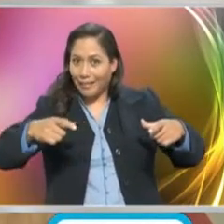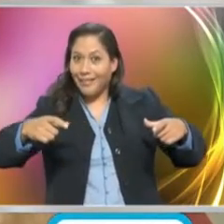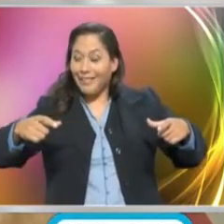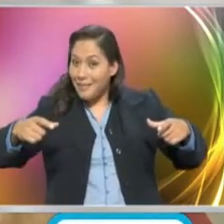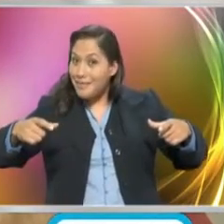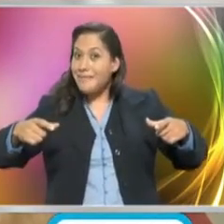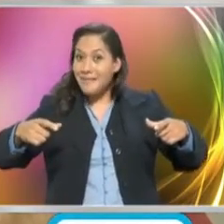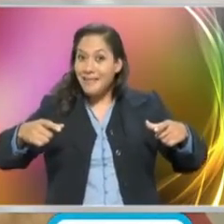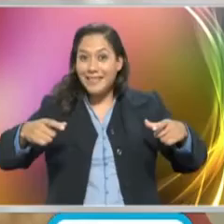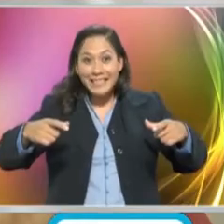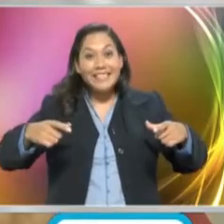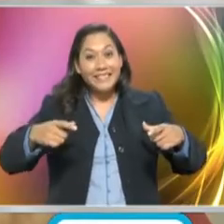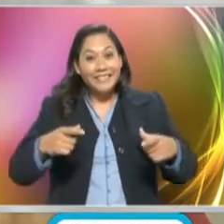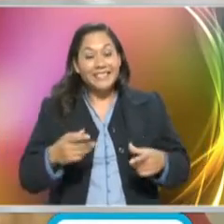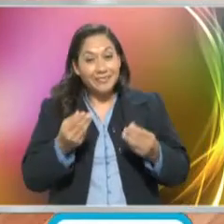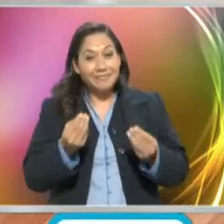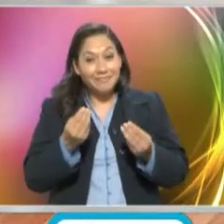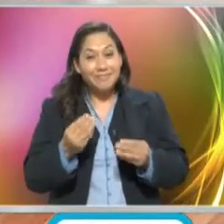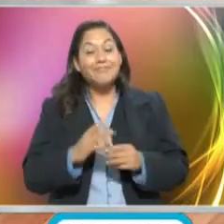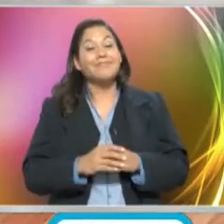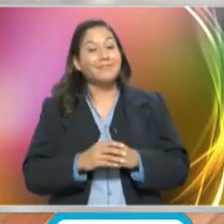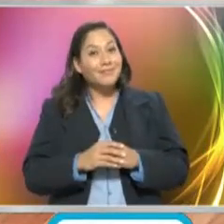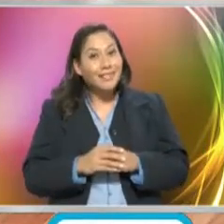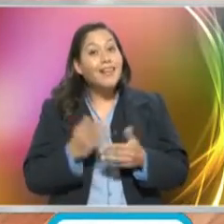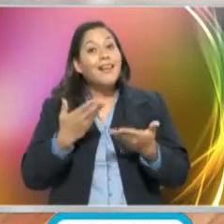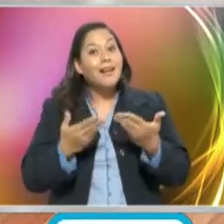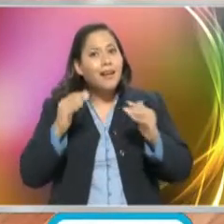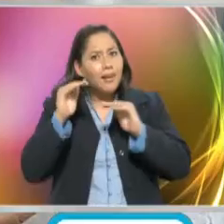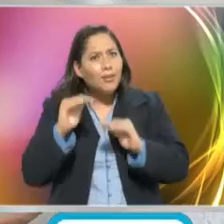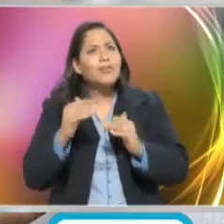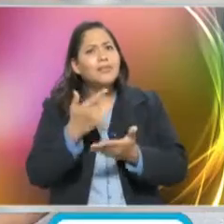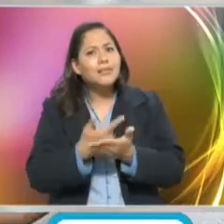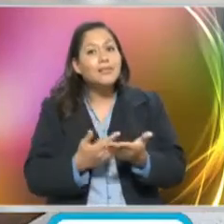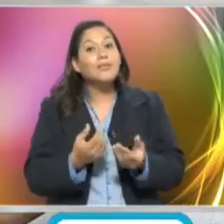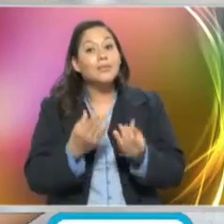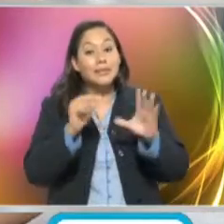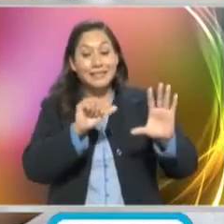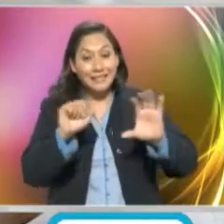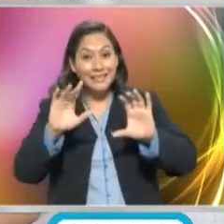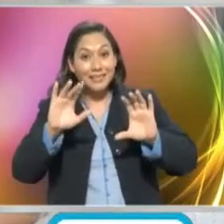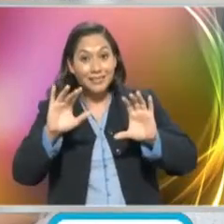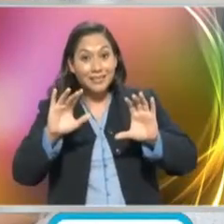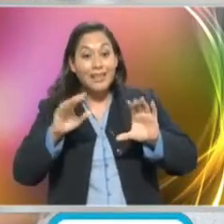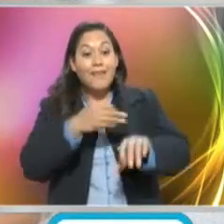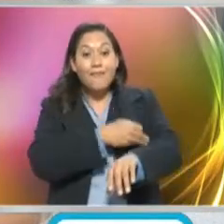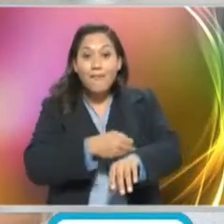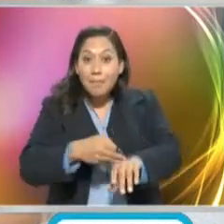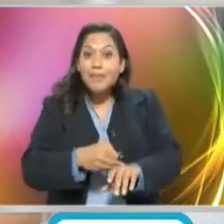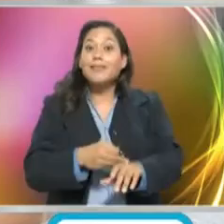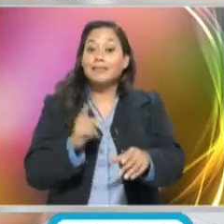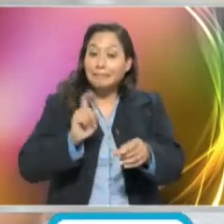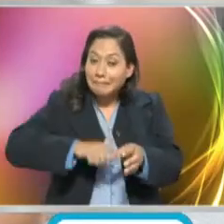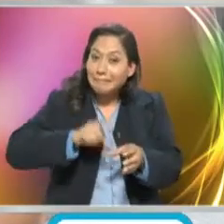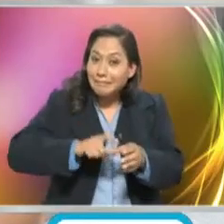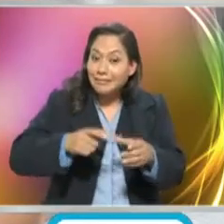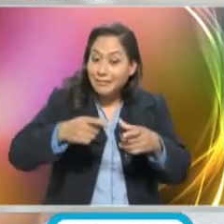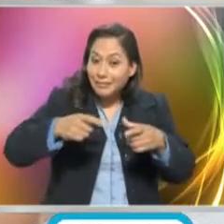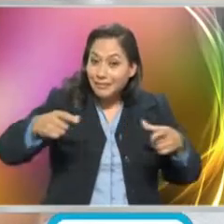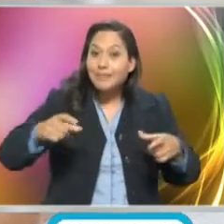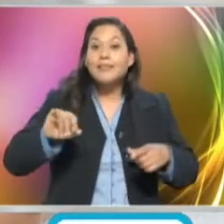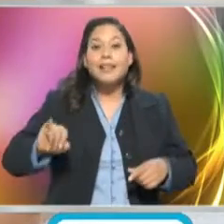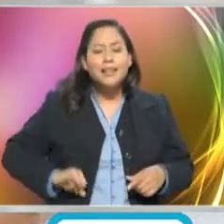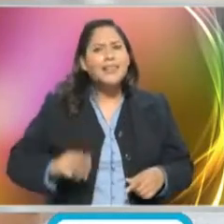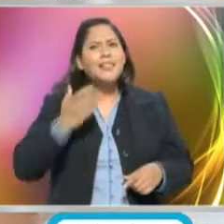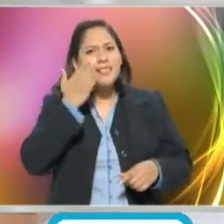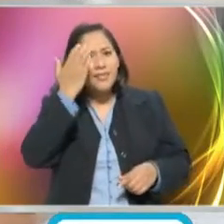hemos ido subiendo. El número total hoy en día registrado de 650 familias que además de que tienen el interés